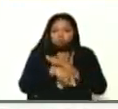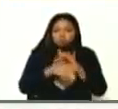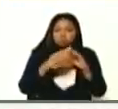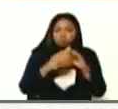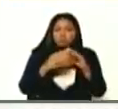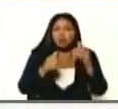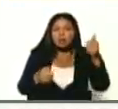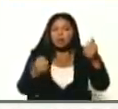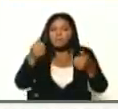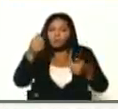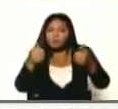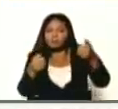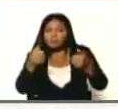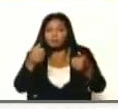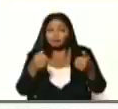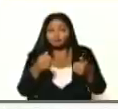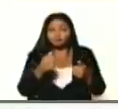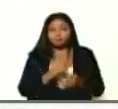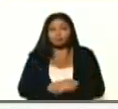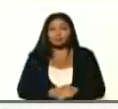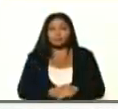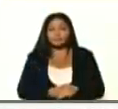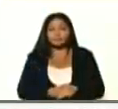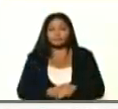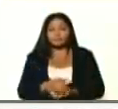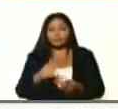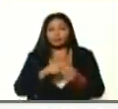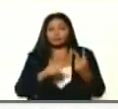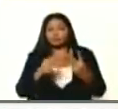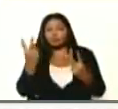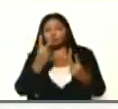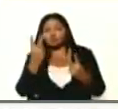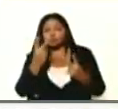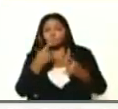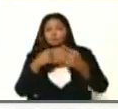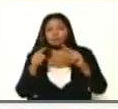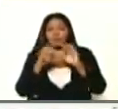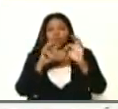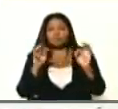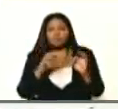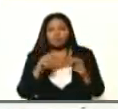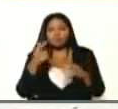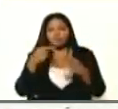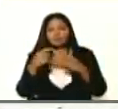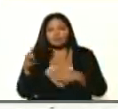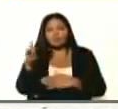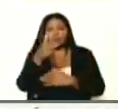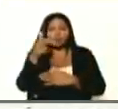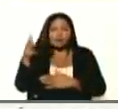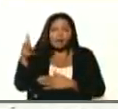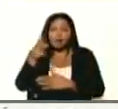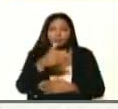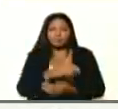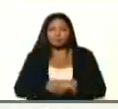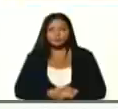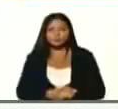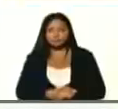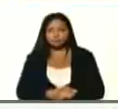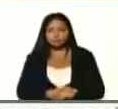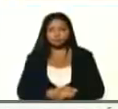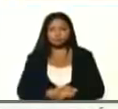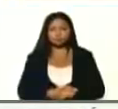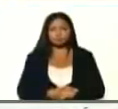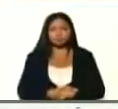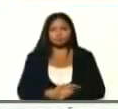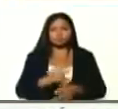camioneta, de la carrocería de dos vehículos, diferentes tipos de armas y municiones. Producto